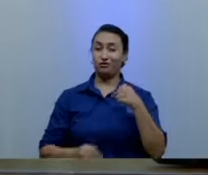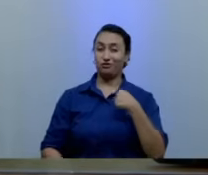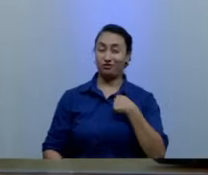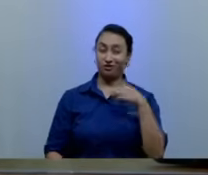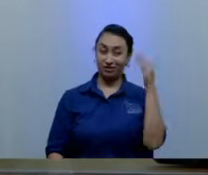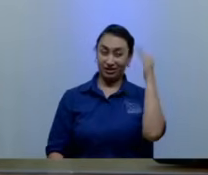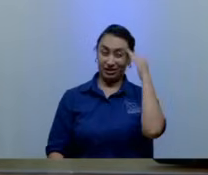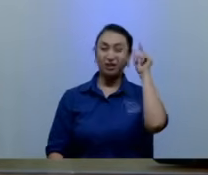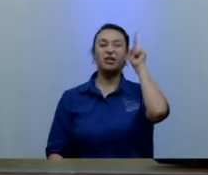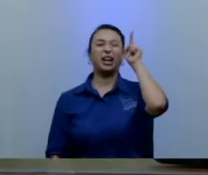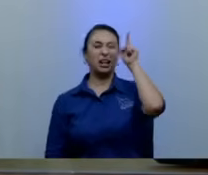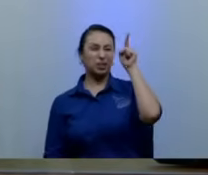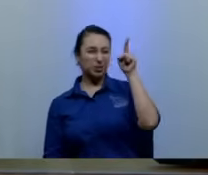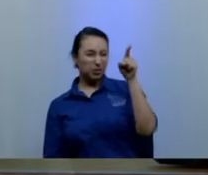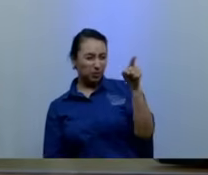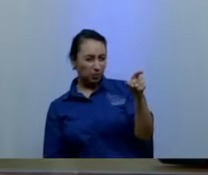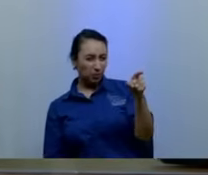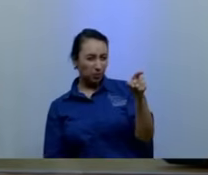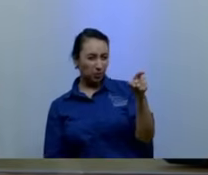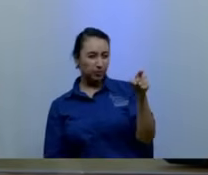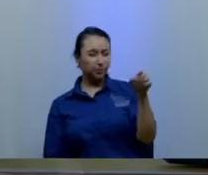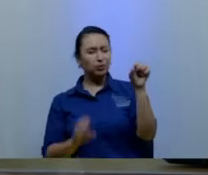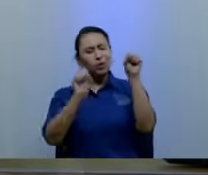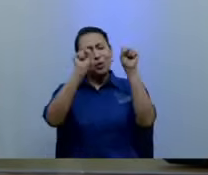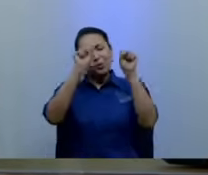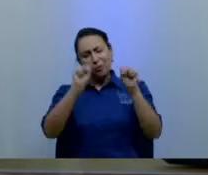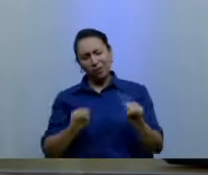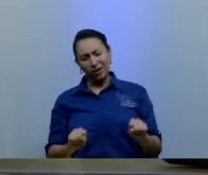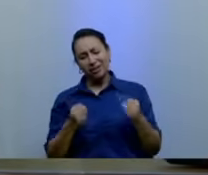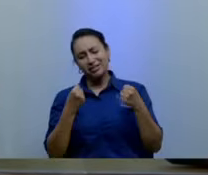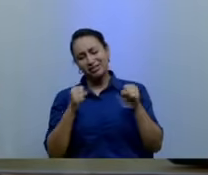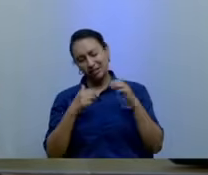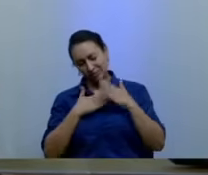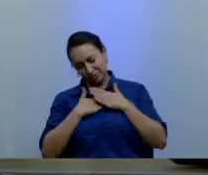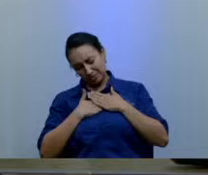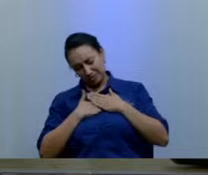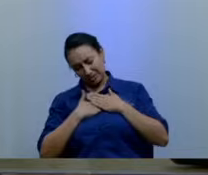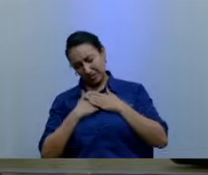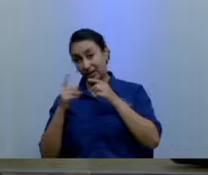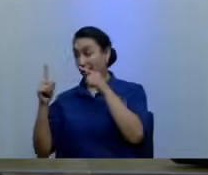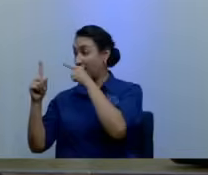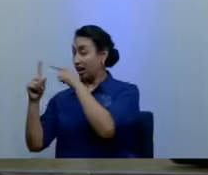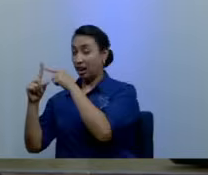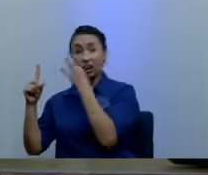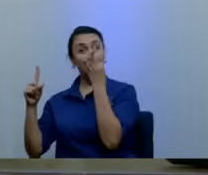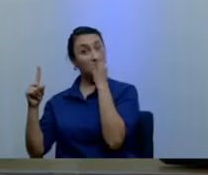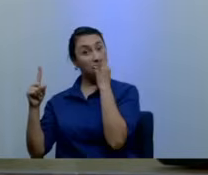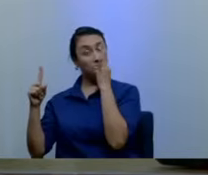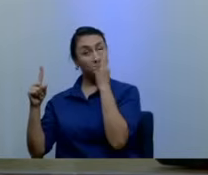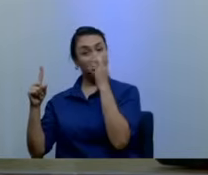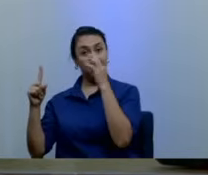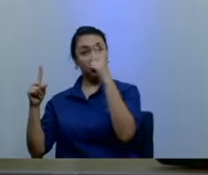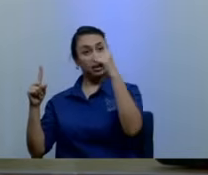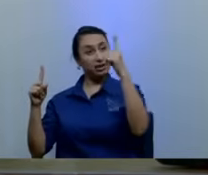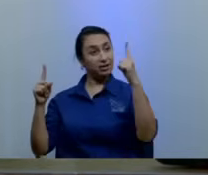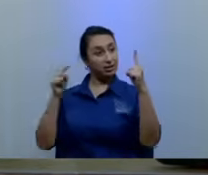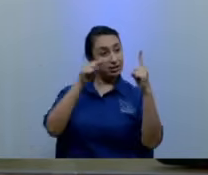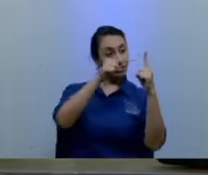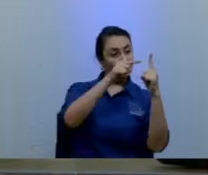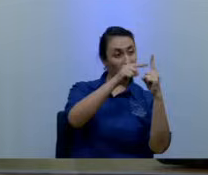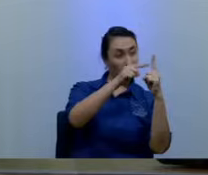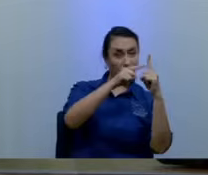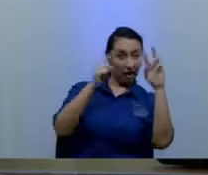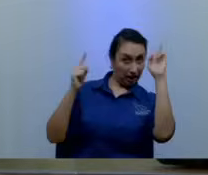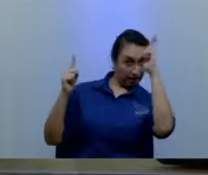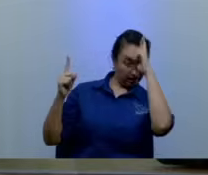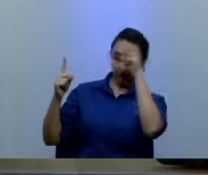de mí. Y yo lo que necesito, le está diciendo esta mujer al Señor, yo lo que necesito es que me